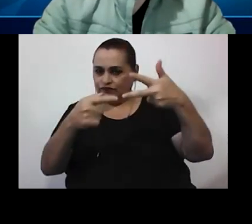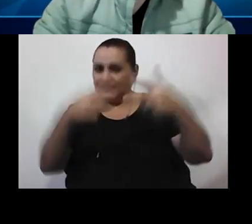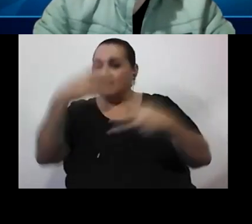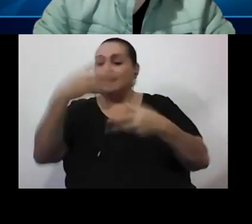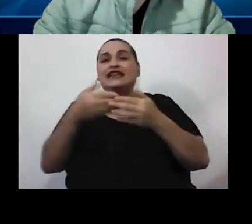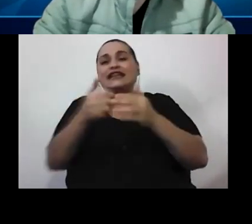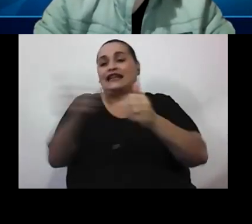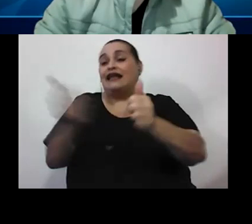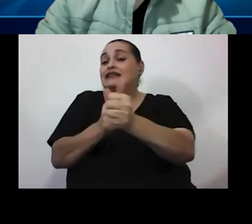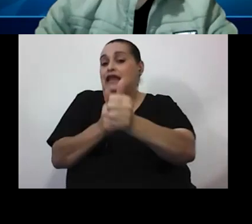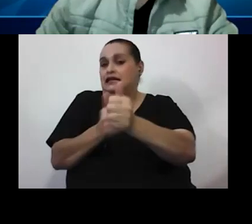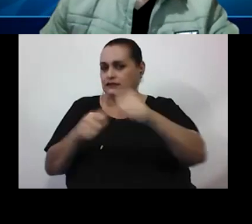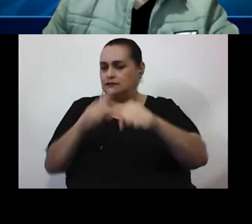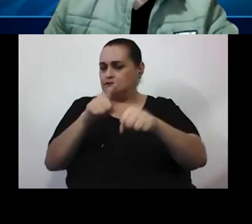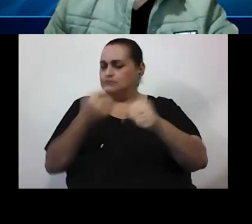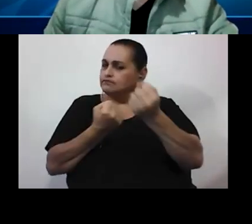que lo sustenta.